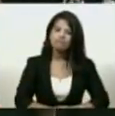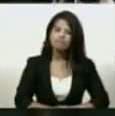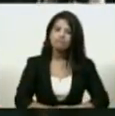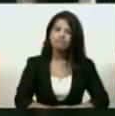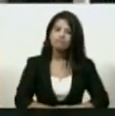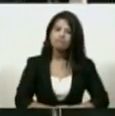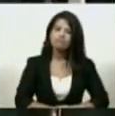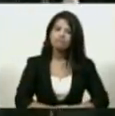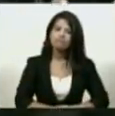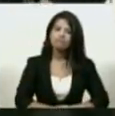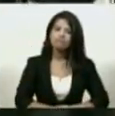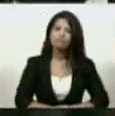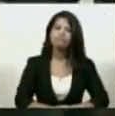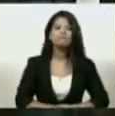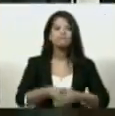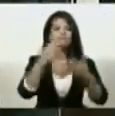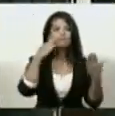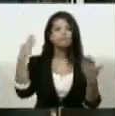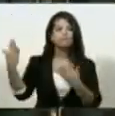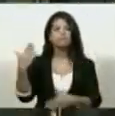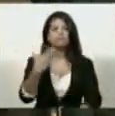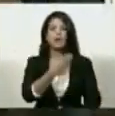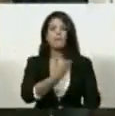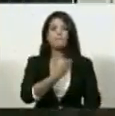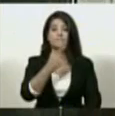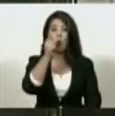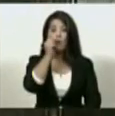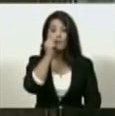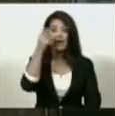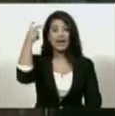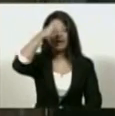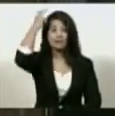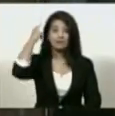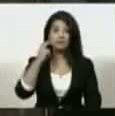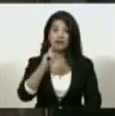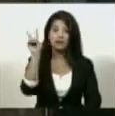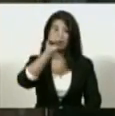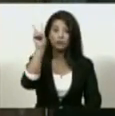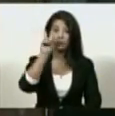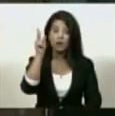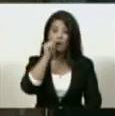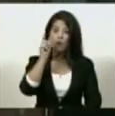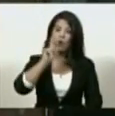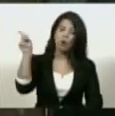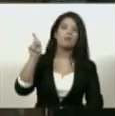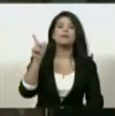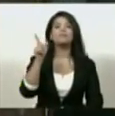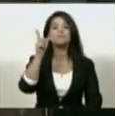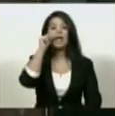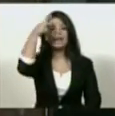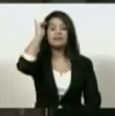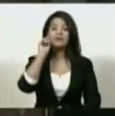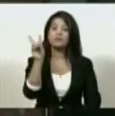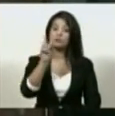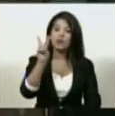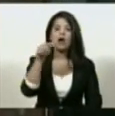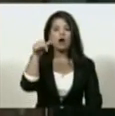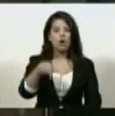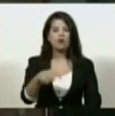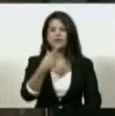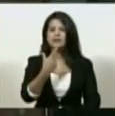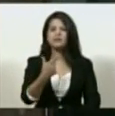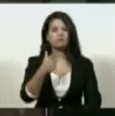Escuchaban ustedes palabras del canciller de la República Bolivariana de Venezuela, quien se pronunció a favor